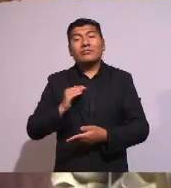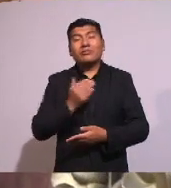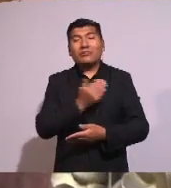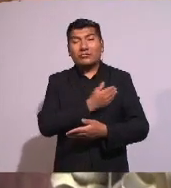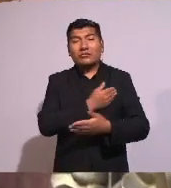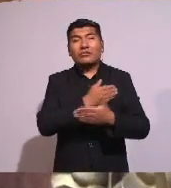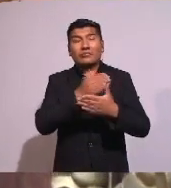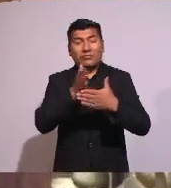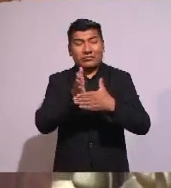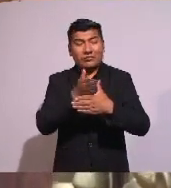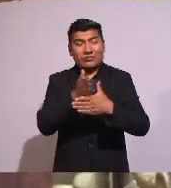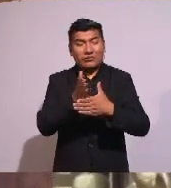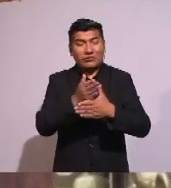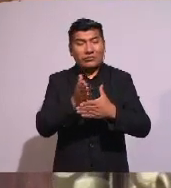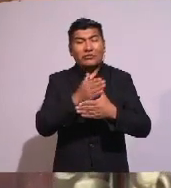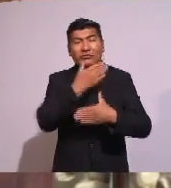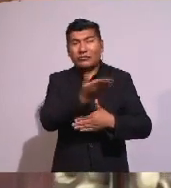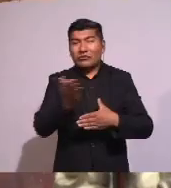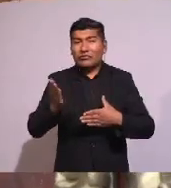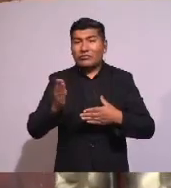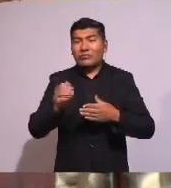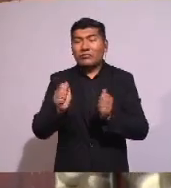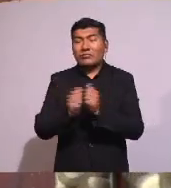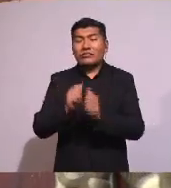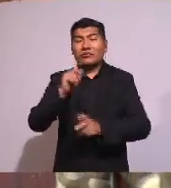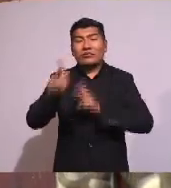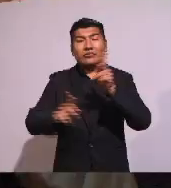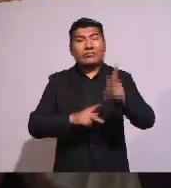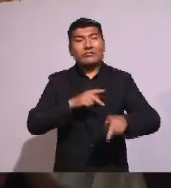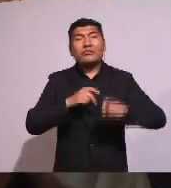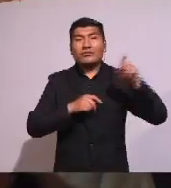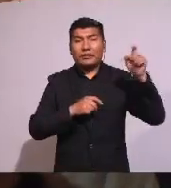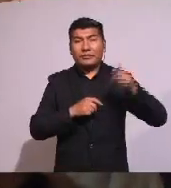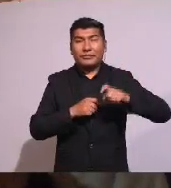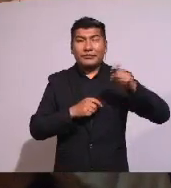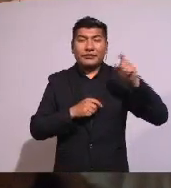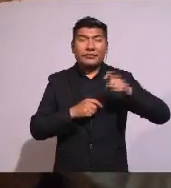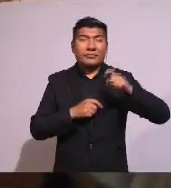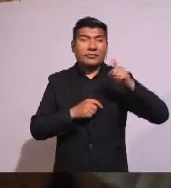profesión, recursos con los más necesitados.